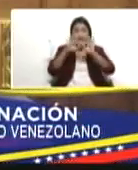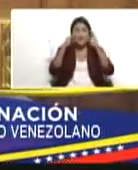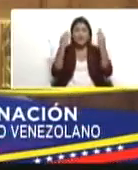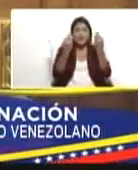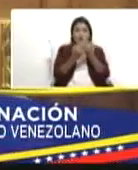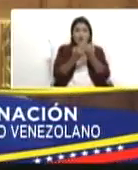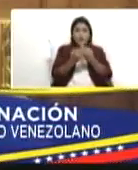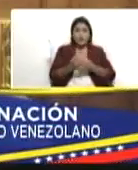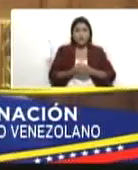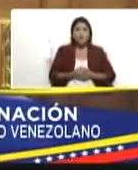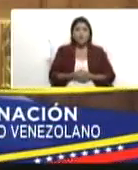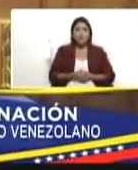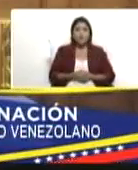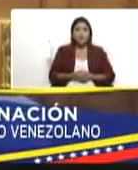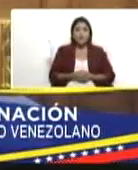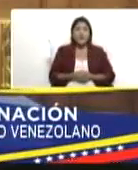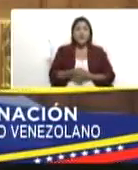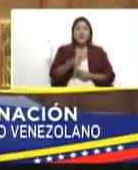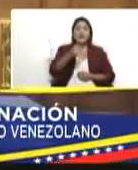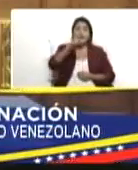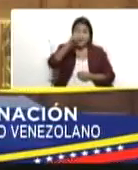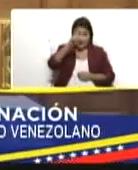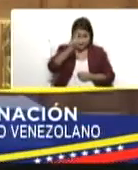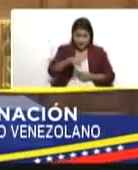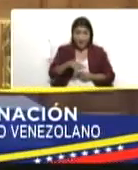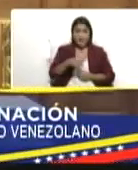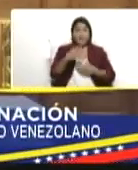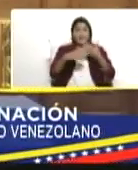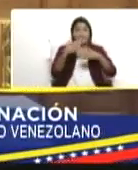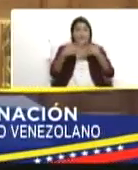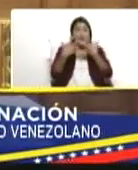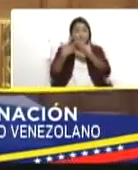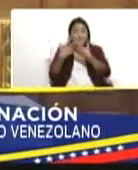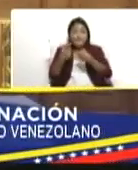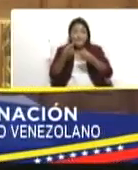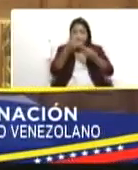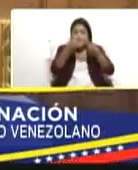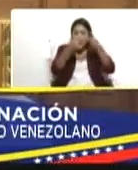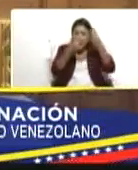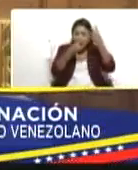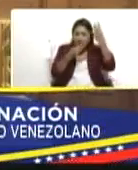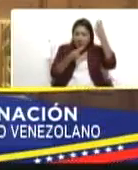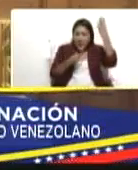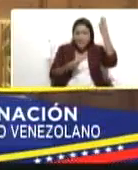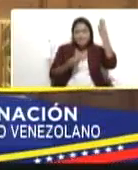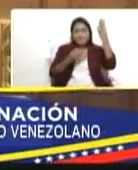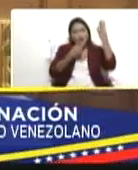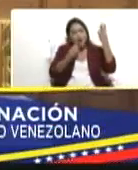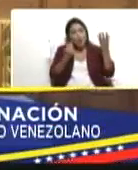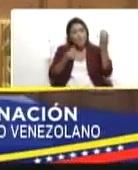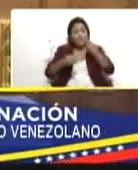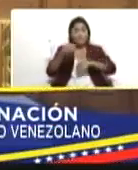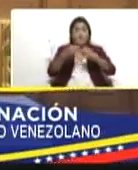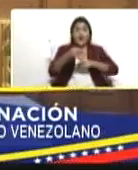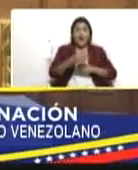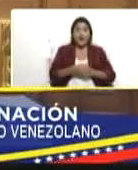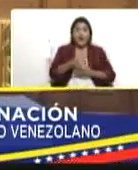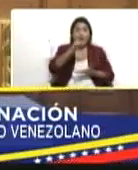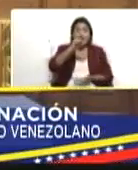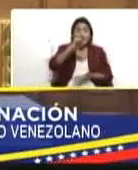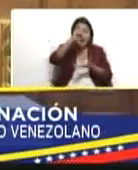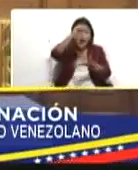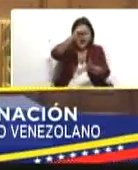familias sino que cada vez lleguemos con nuevos productos mejores productos y el clac sea